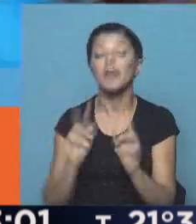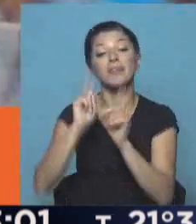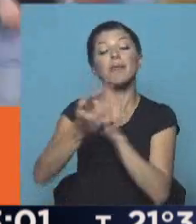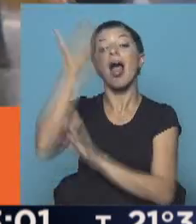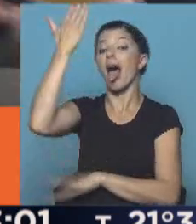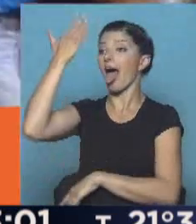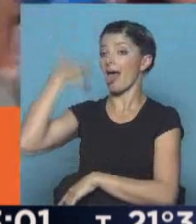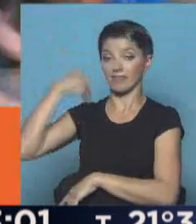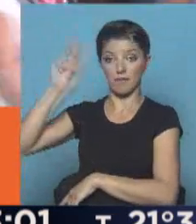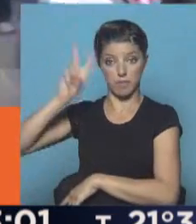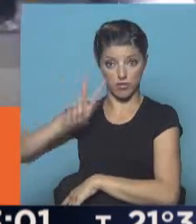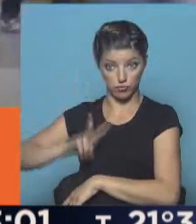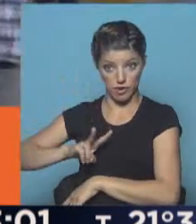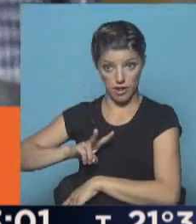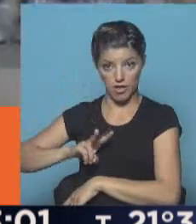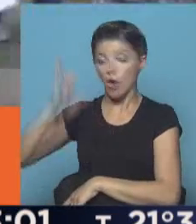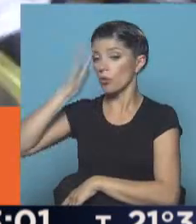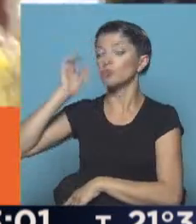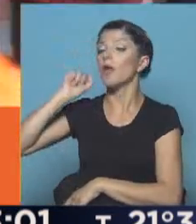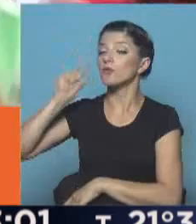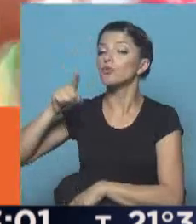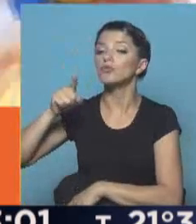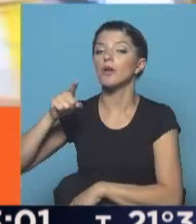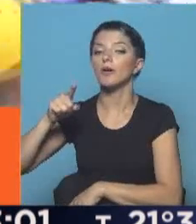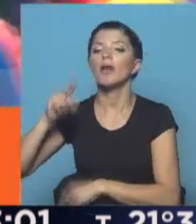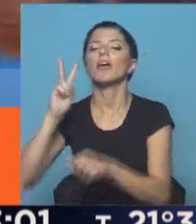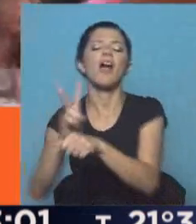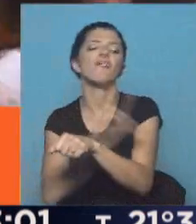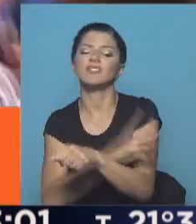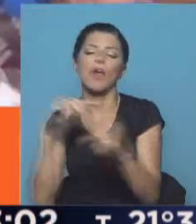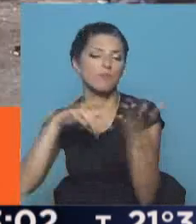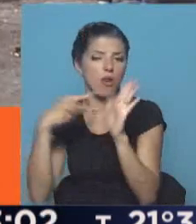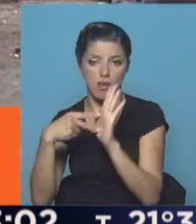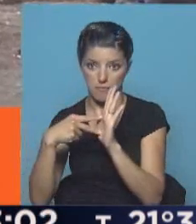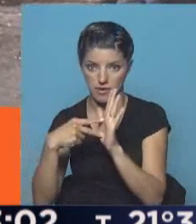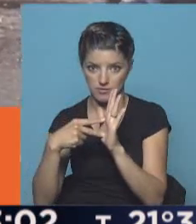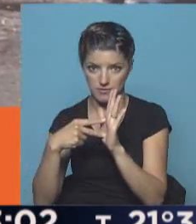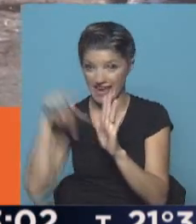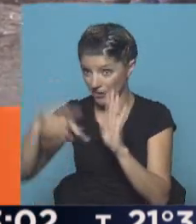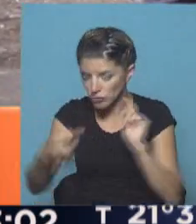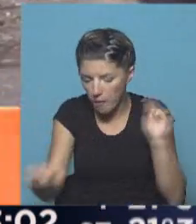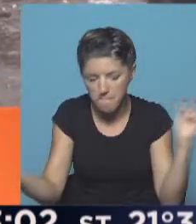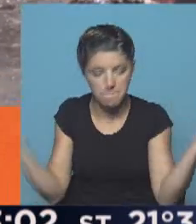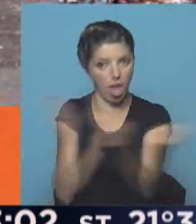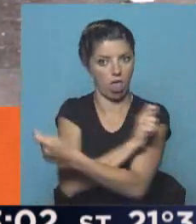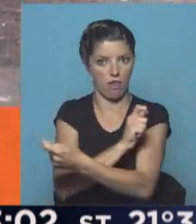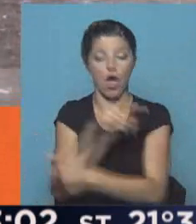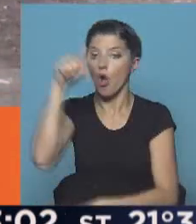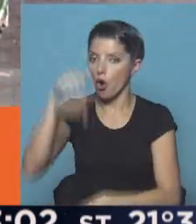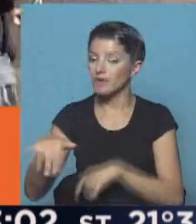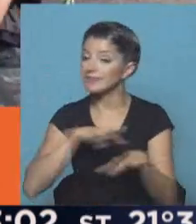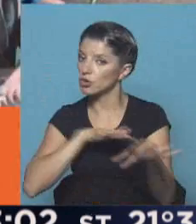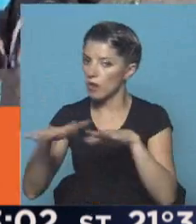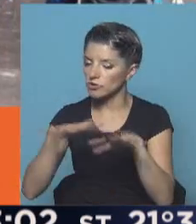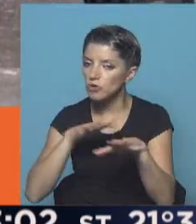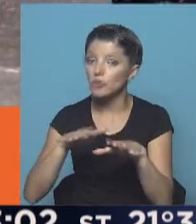época, la cultura del venezolano era más bien de evitación de conflictos. Sí. Esto ha cambiado muchísimo. Y estamos en una situación en donde